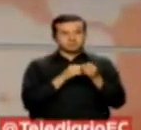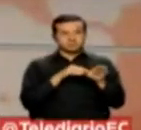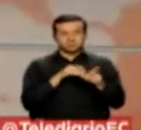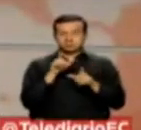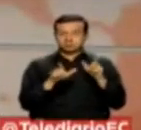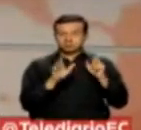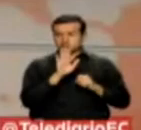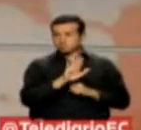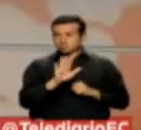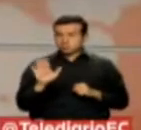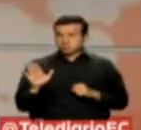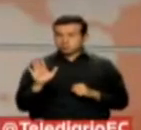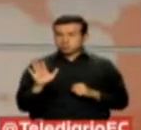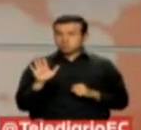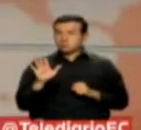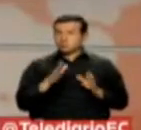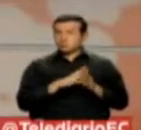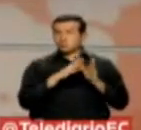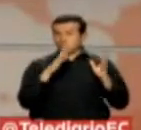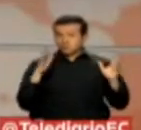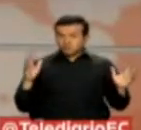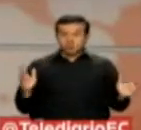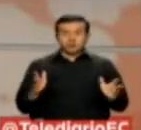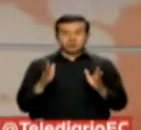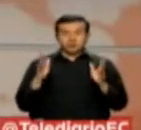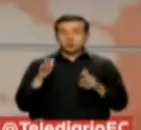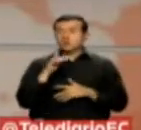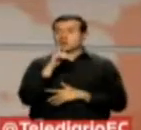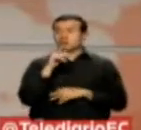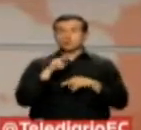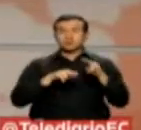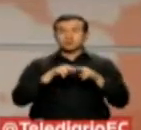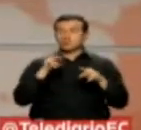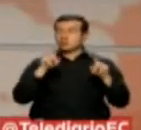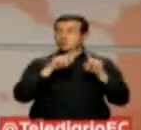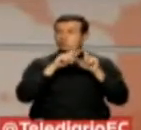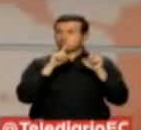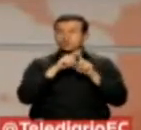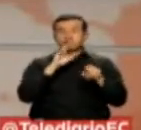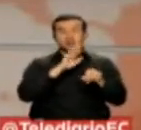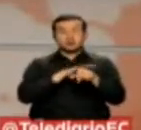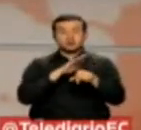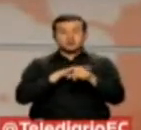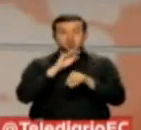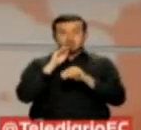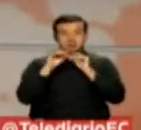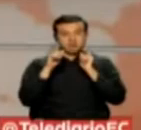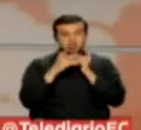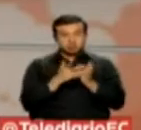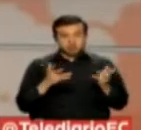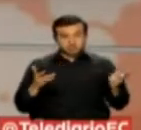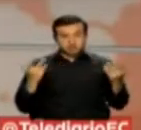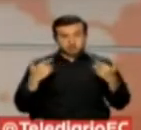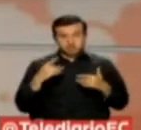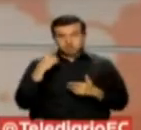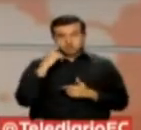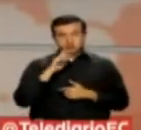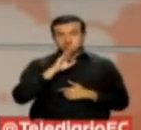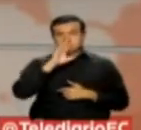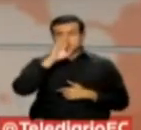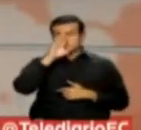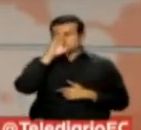quienes tienen que producir lo suficiente y promoverlo son los constructores, y hacemos un llamado a los constructores para que intervengan